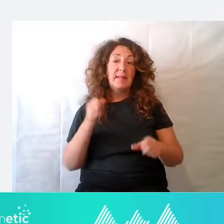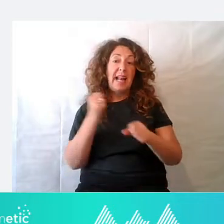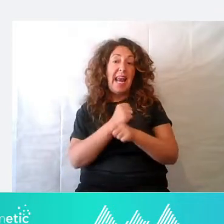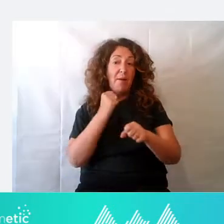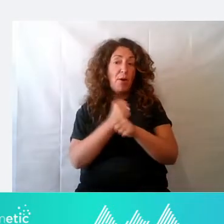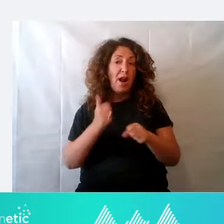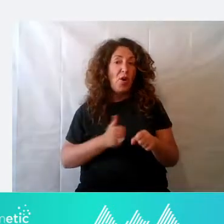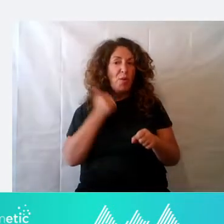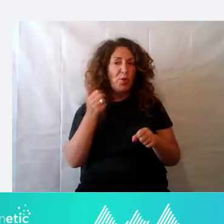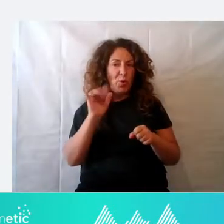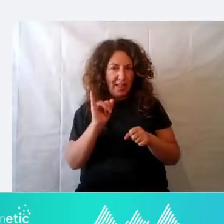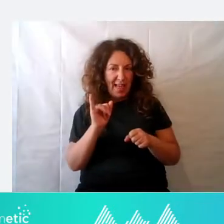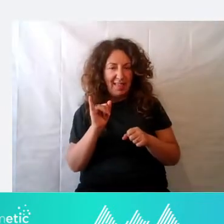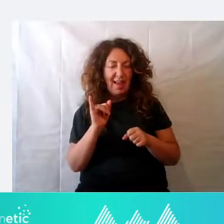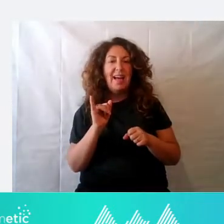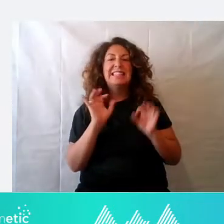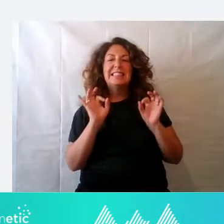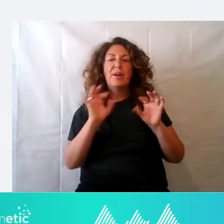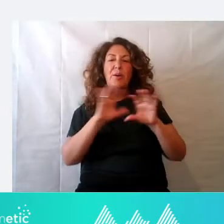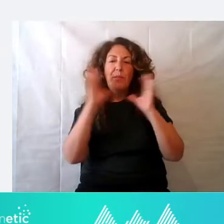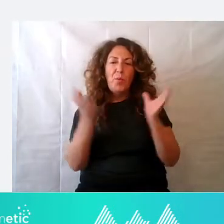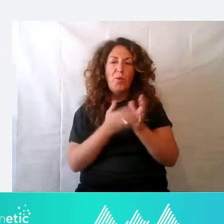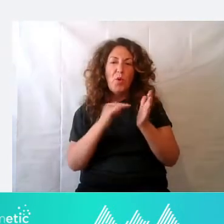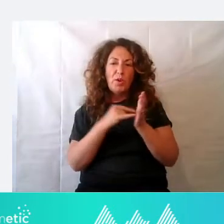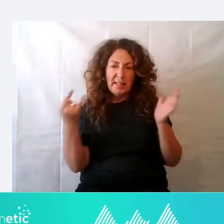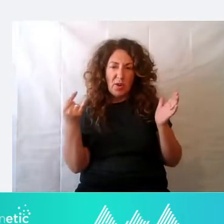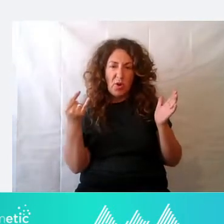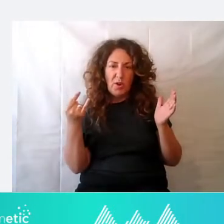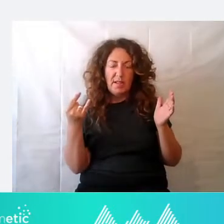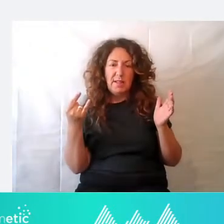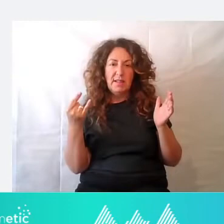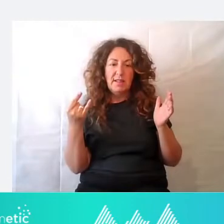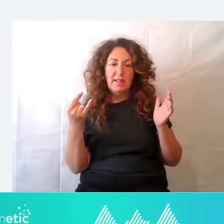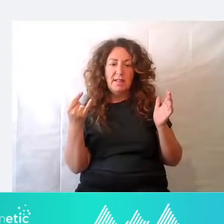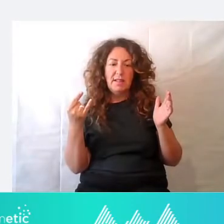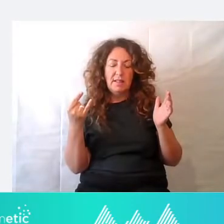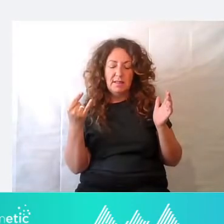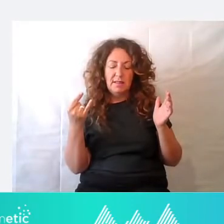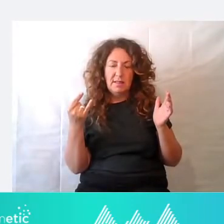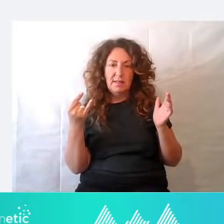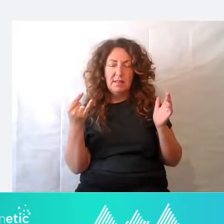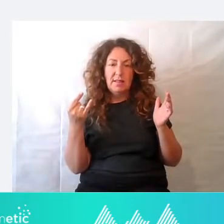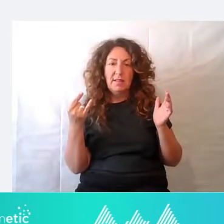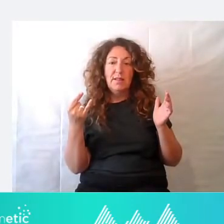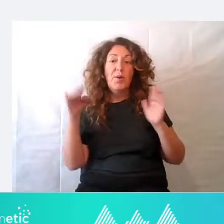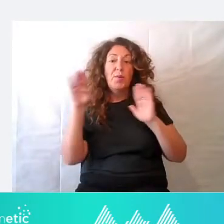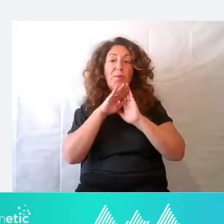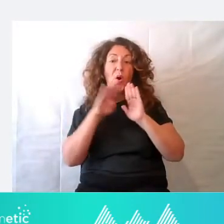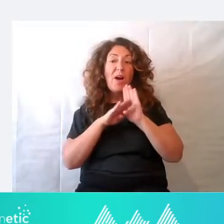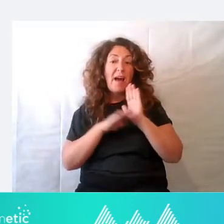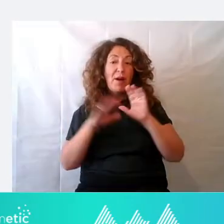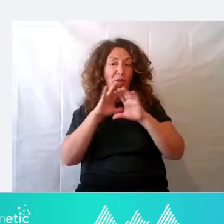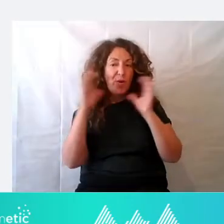y hay una gran necesidad y no hay suficiente de mano de obra el mundo de la programación es una gran oportunidad para